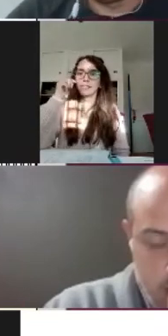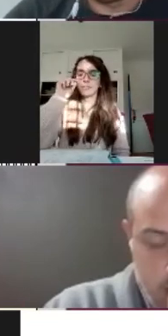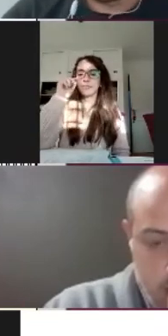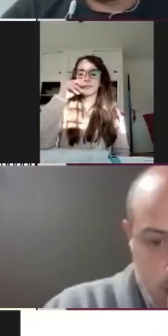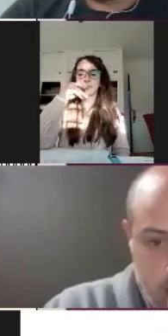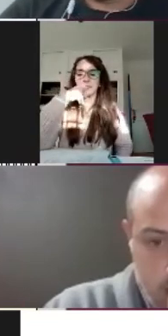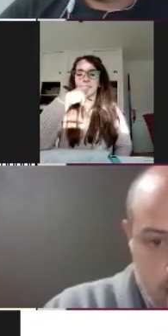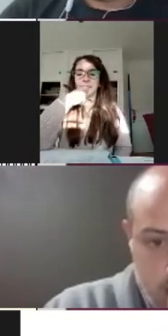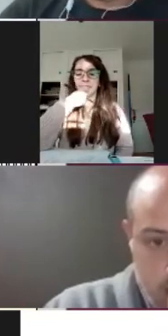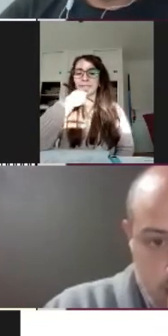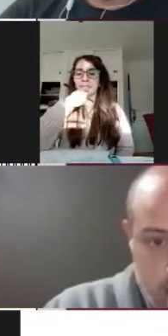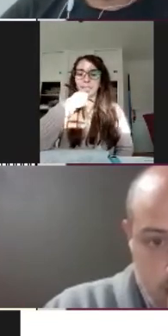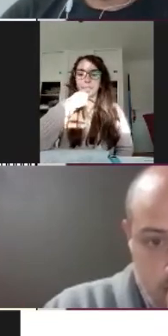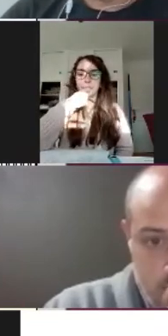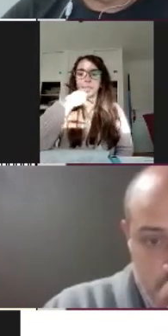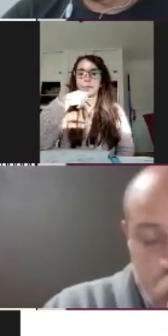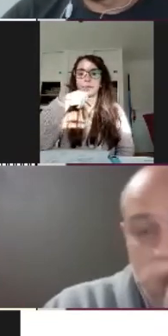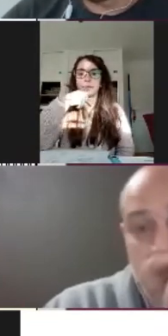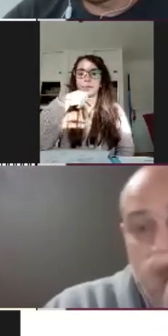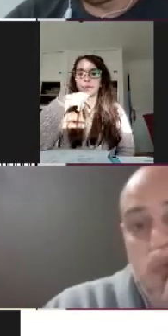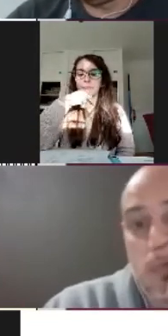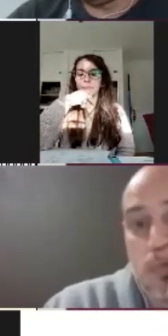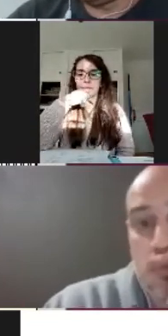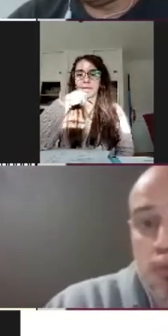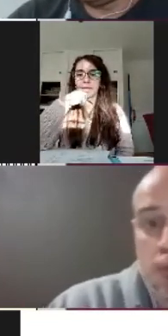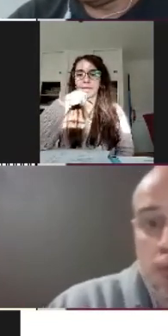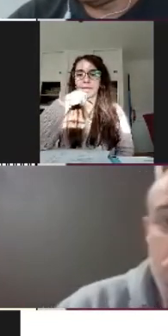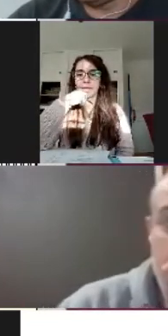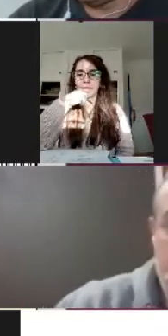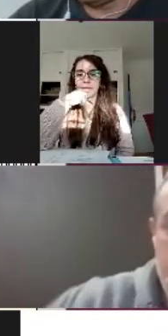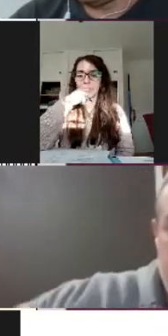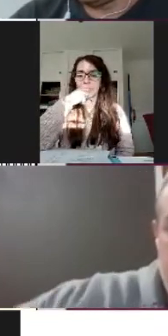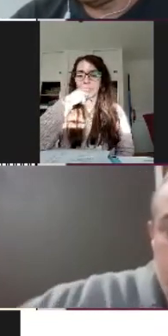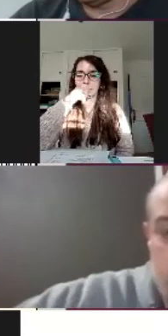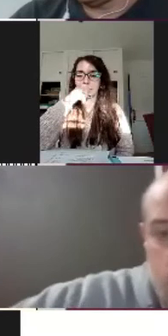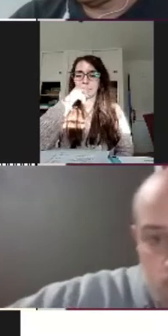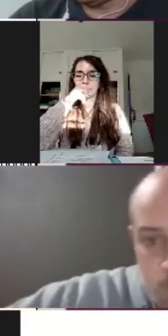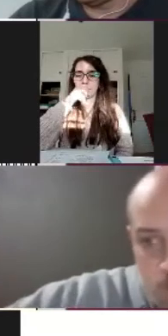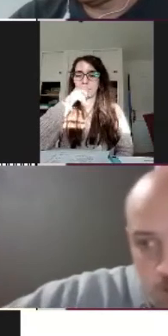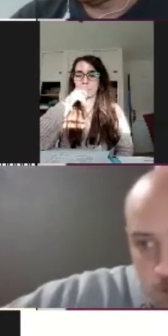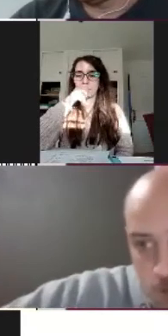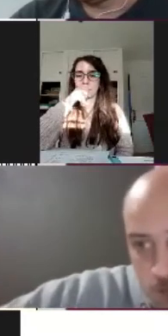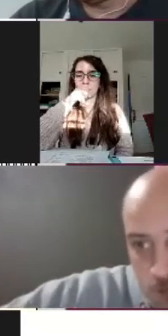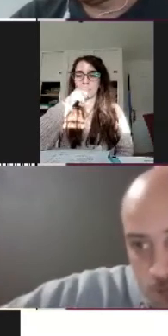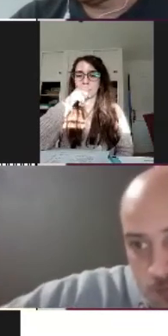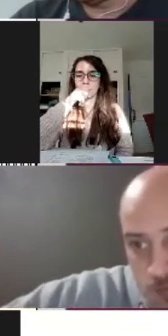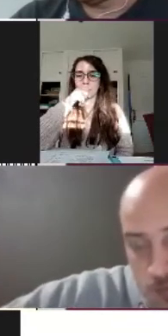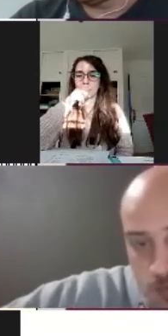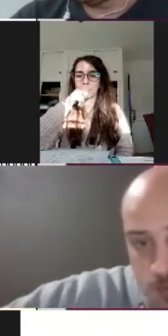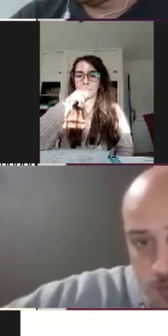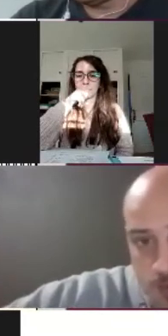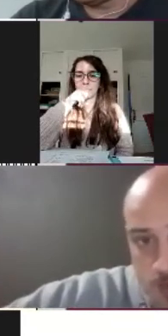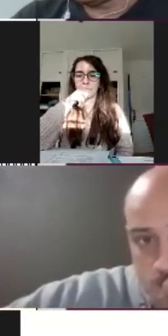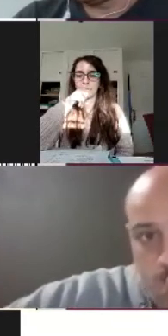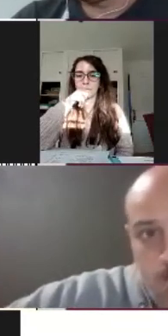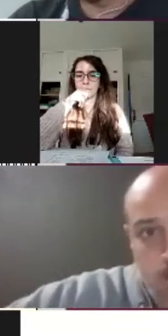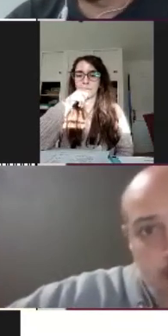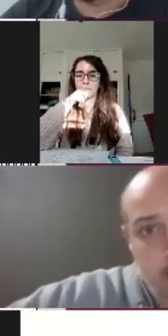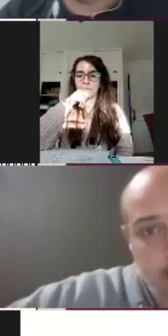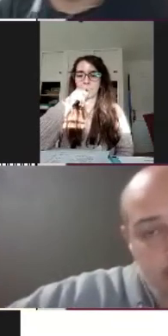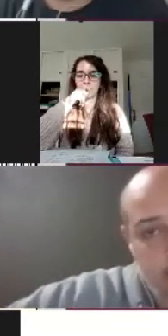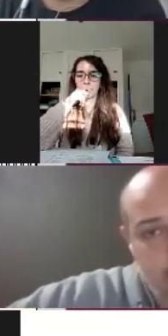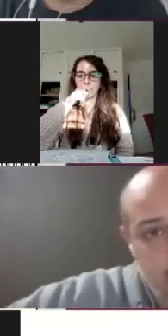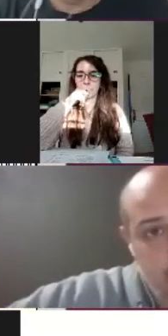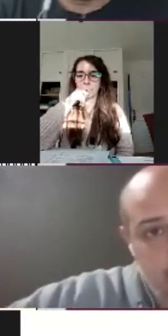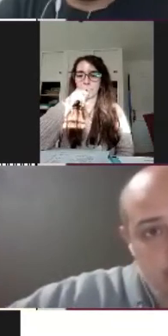La ventaja que tiene hacer el cálculo administrativo y ves que te coincide, es que como lo viste vos haciéndolo